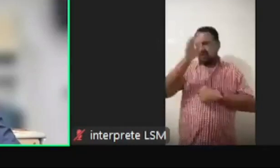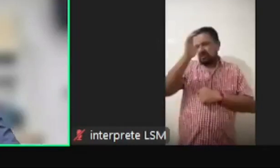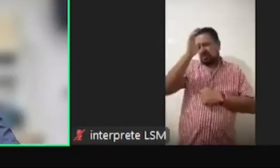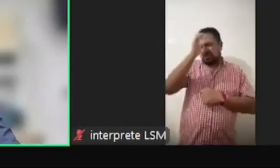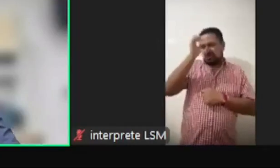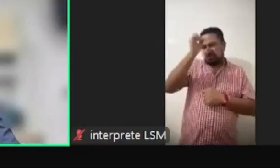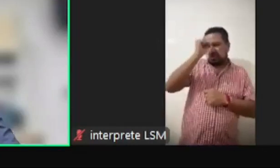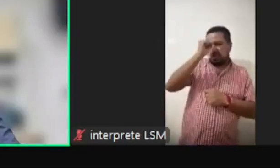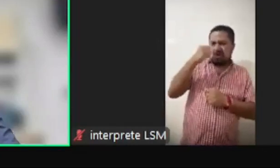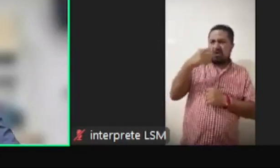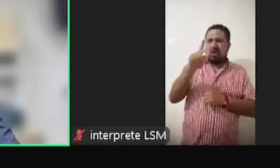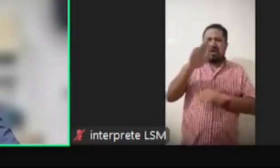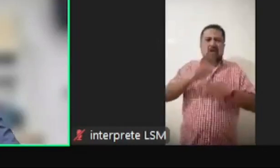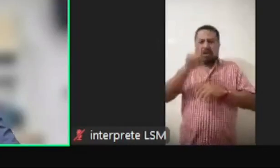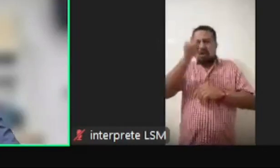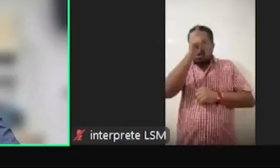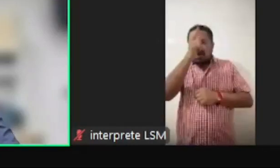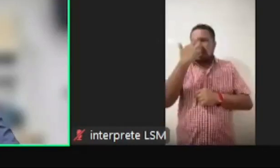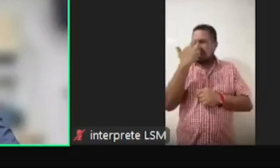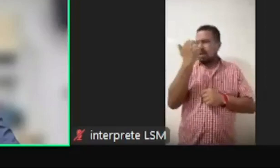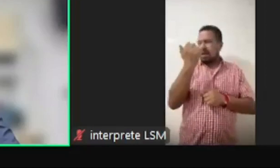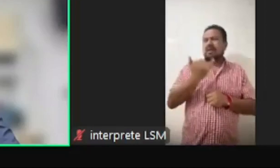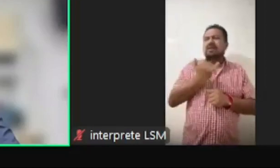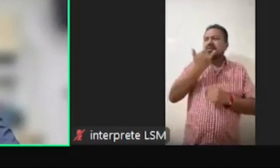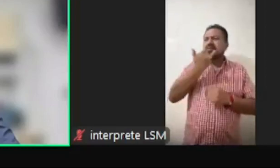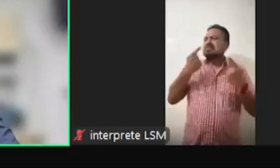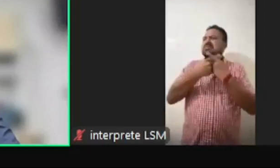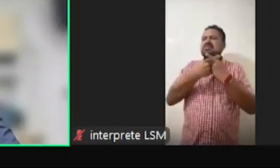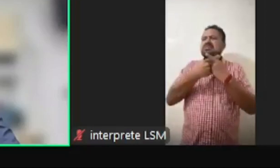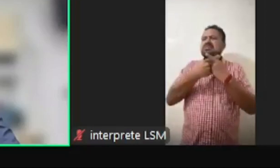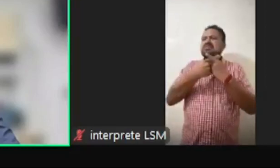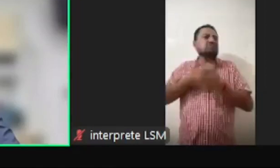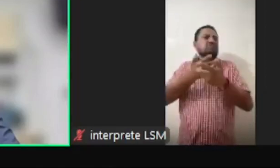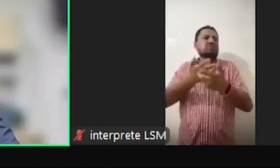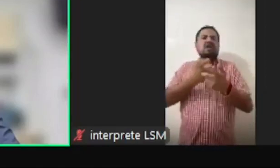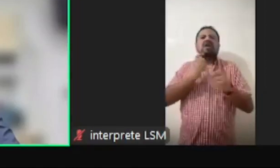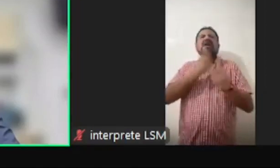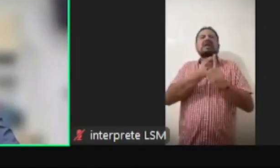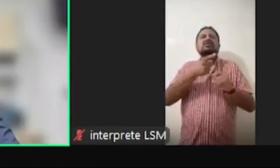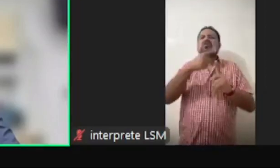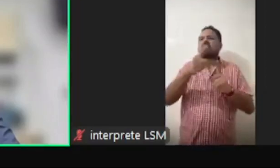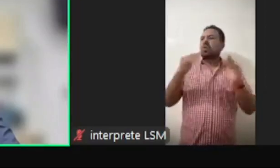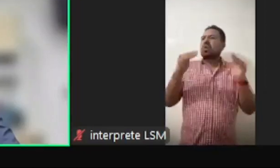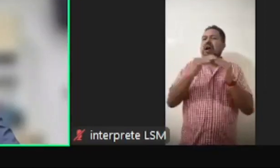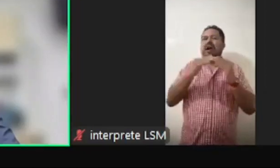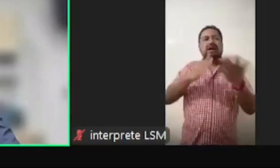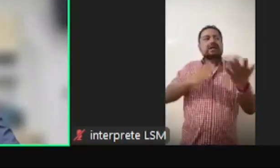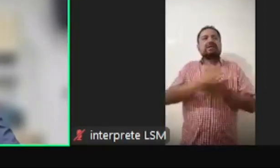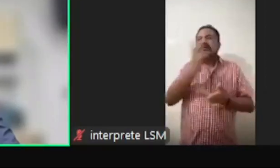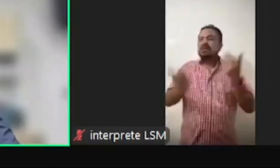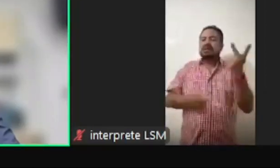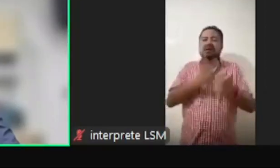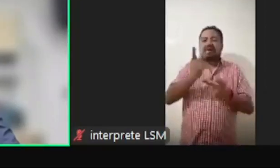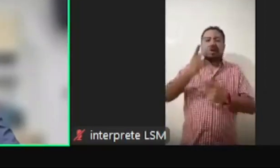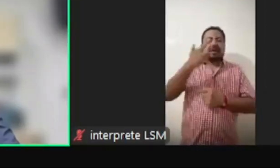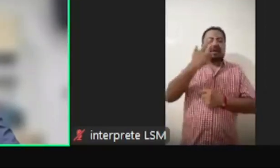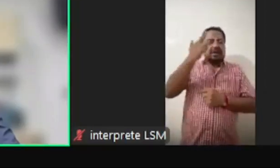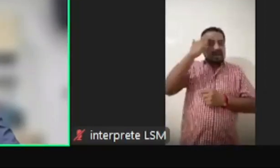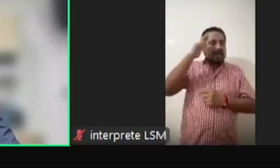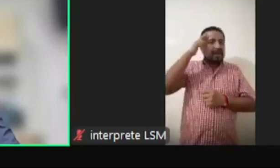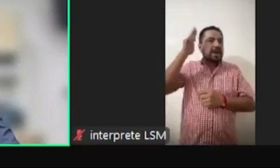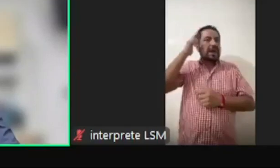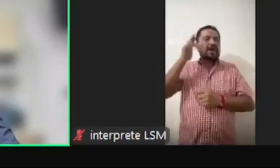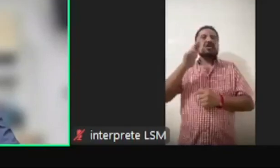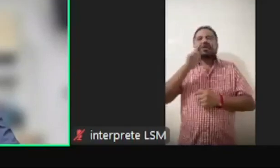lógica, razonable e inequívoca que el mensaje "si a tu casa llega la encuesta, Ricardo Castillo es la respuesta".